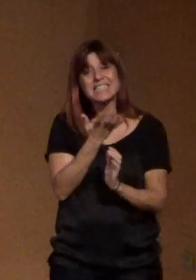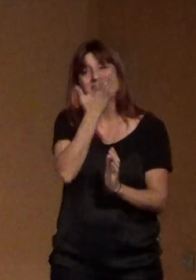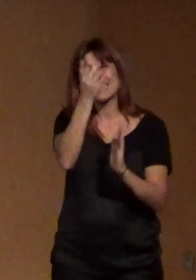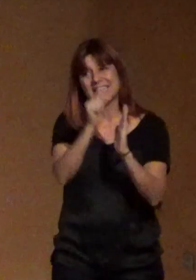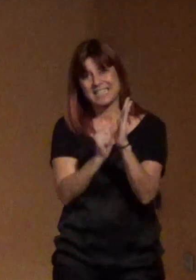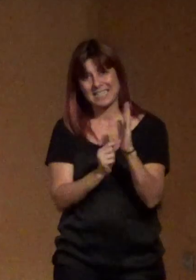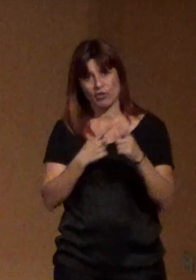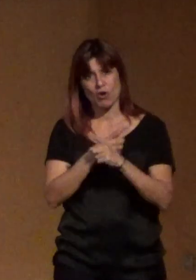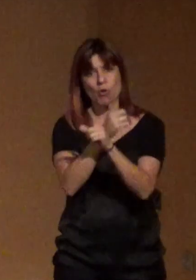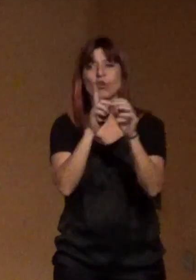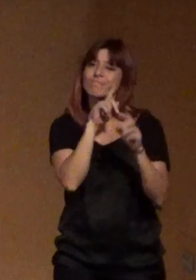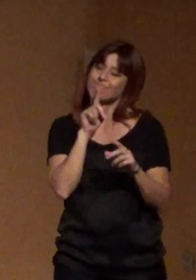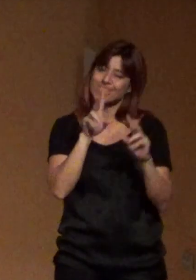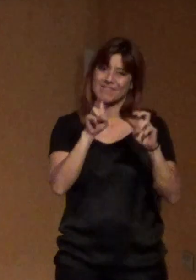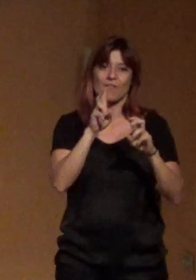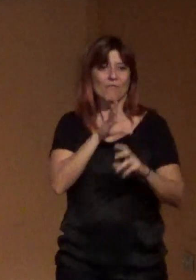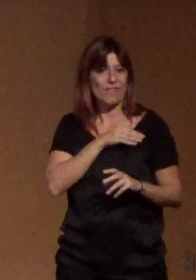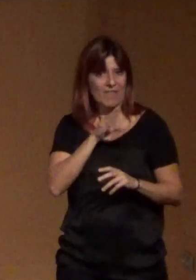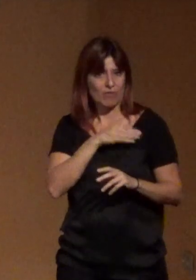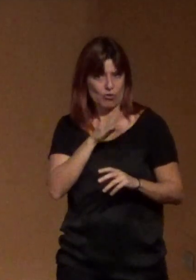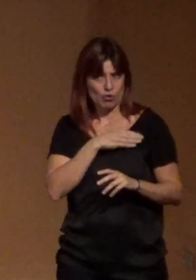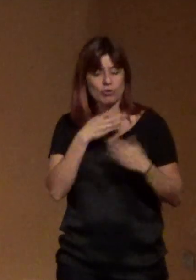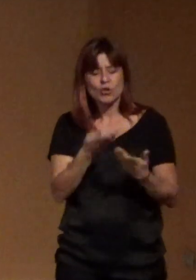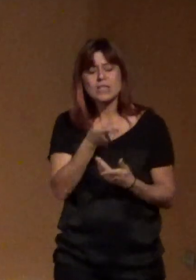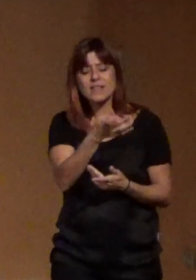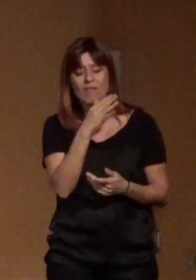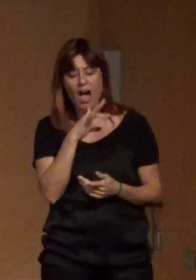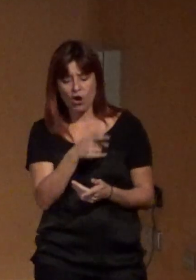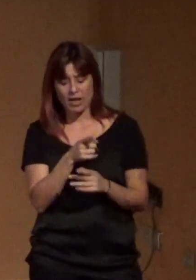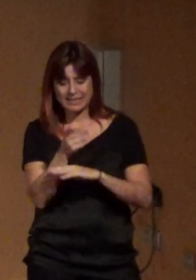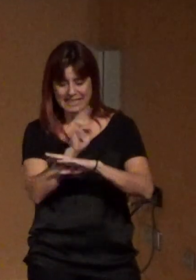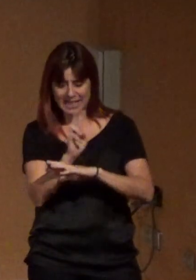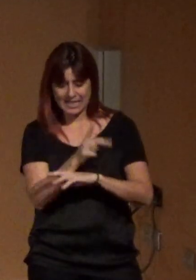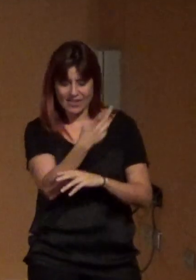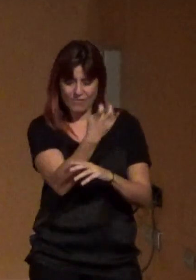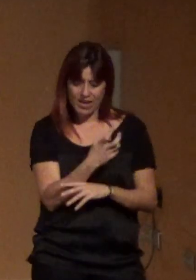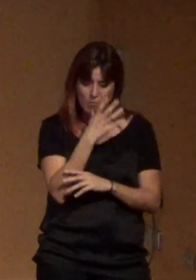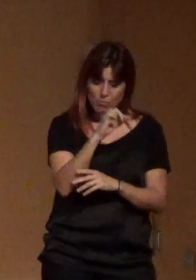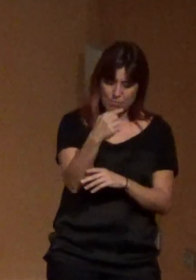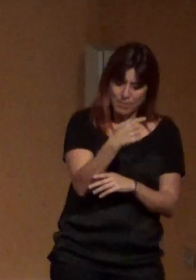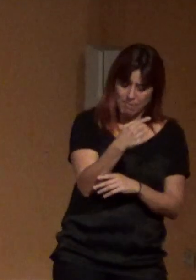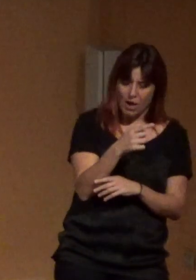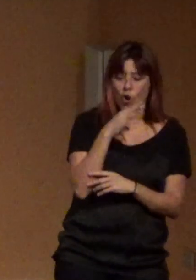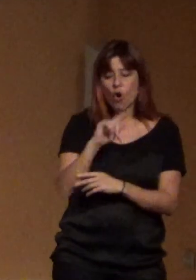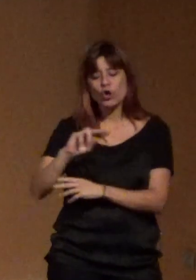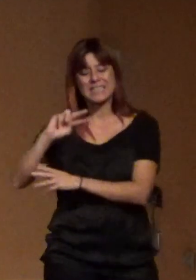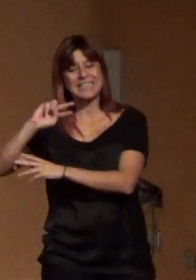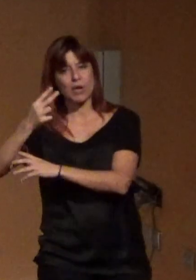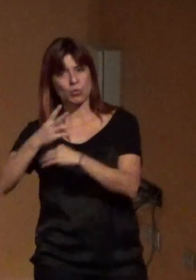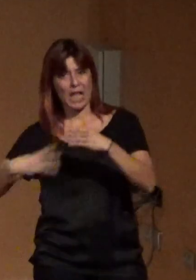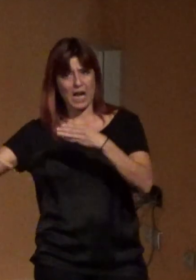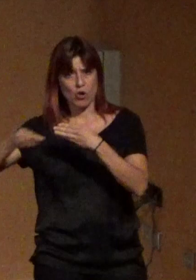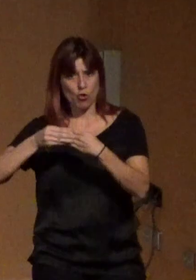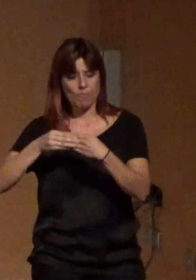¿no? De esta manera tenemos que identificar qué TDAH son de origen primario o qué son de origen secundario. La